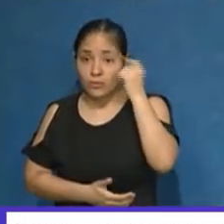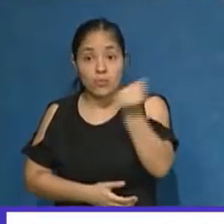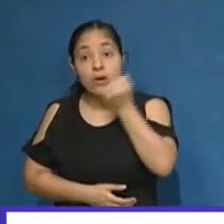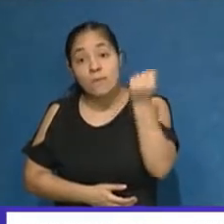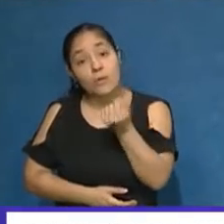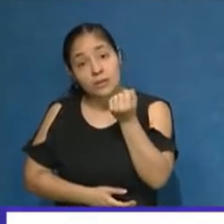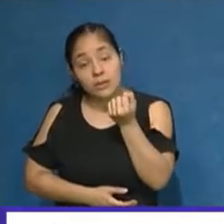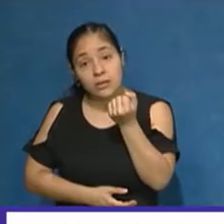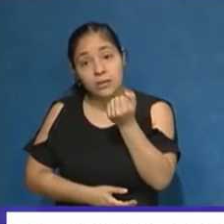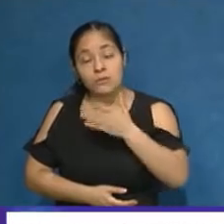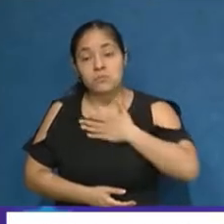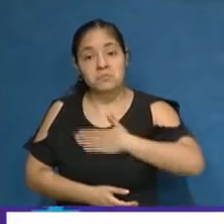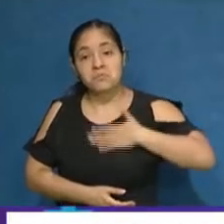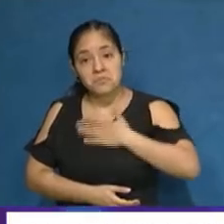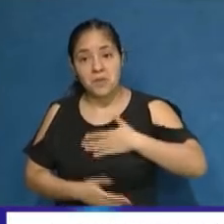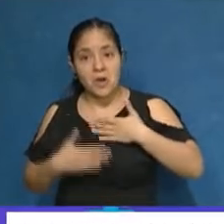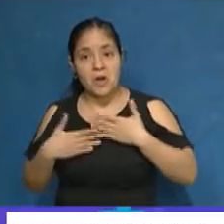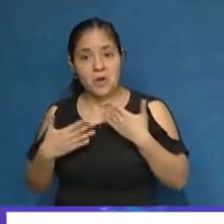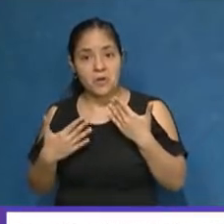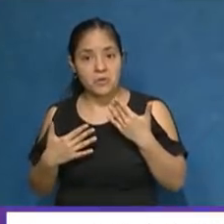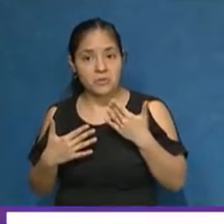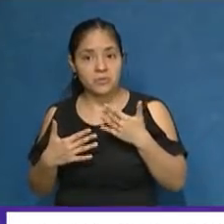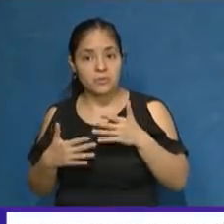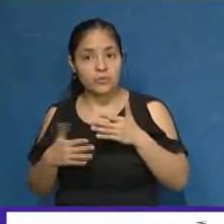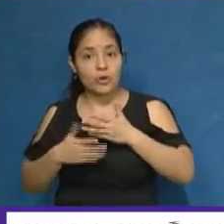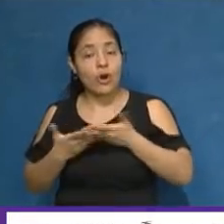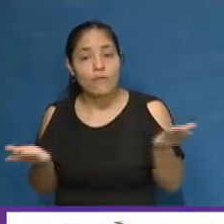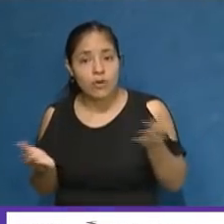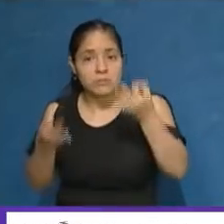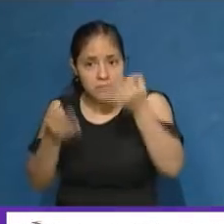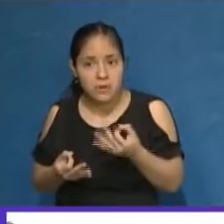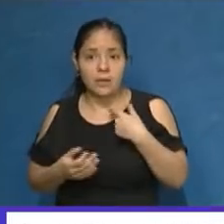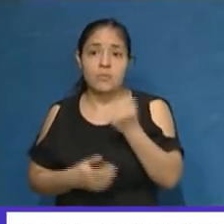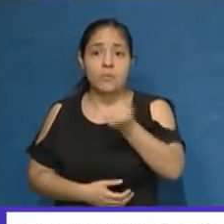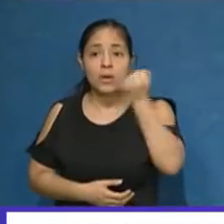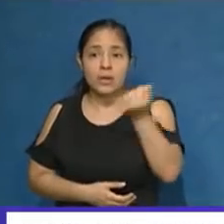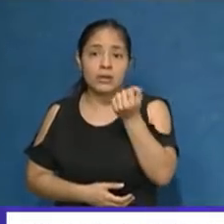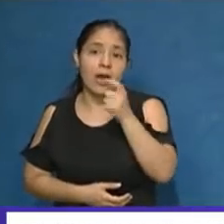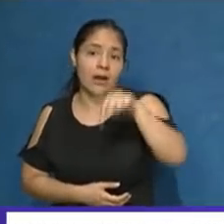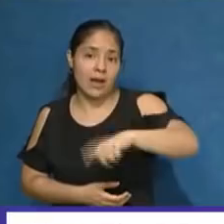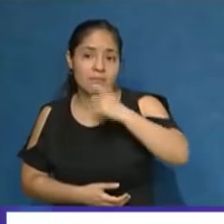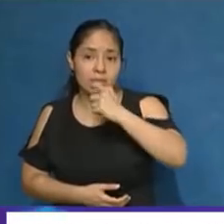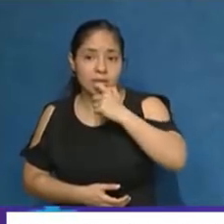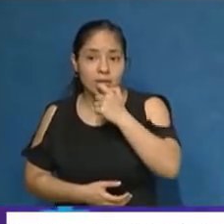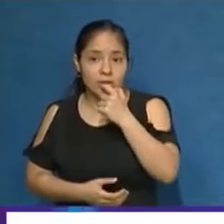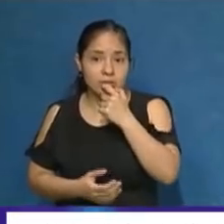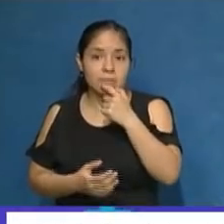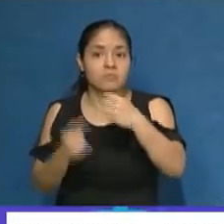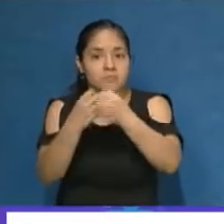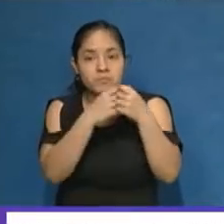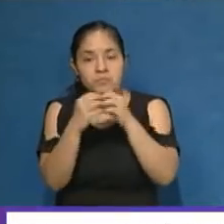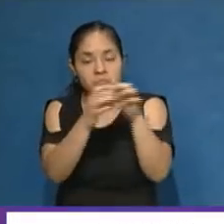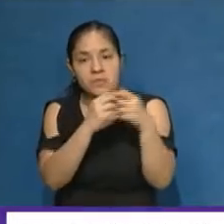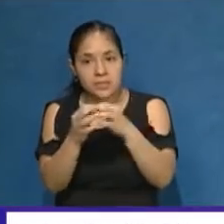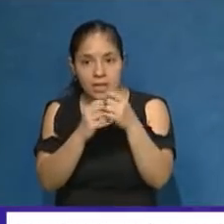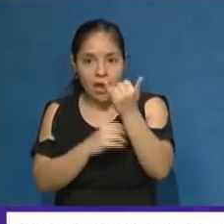estoy muy contento de eso, aunque hubiera preferido mantener el calendario, es extraordinario que en la provincia de Mendoza se estén discutiendo estas cosas.